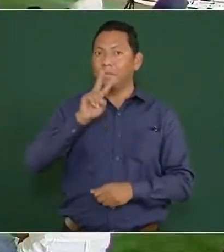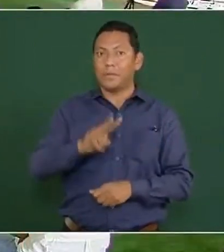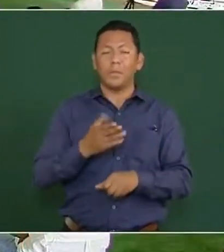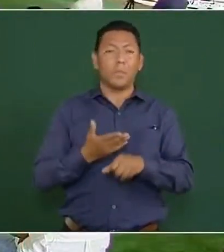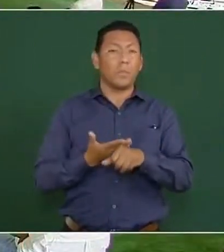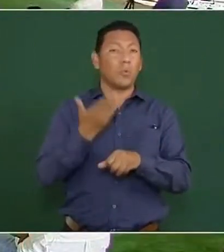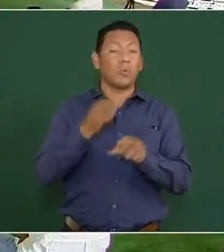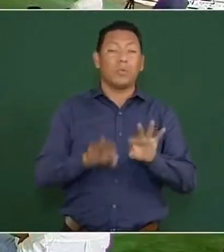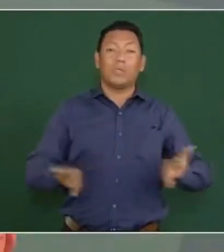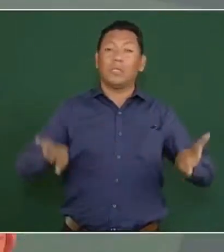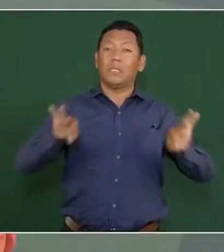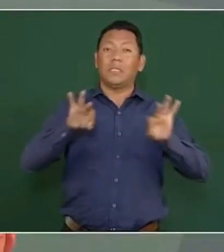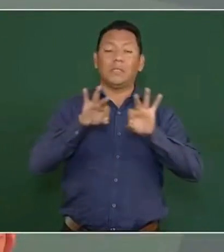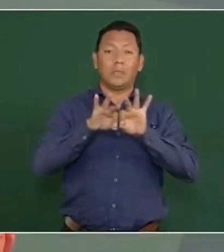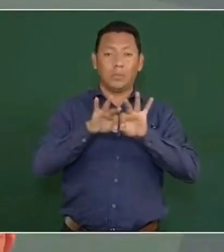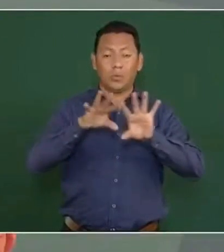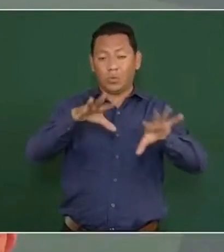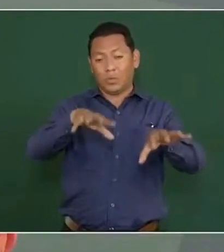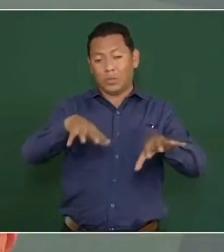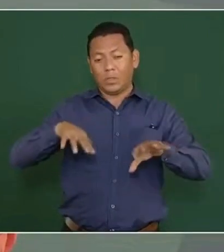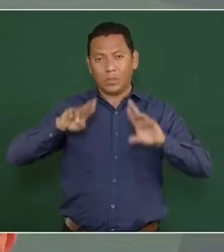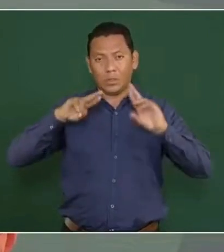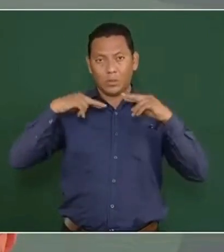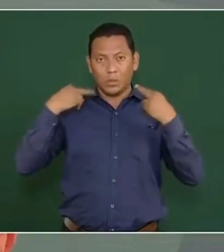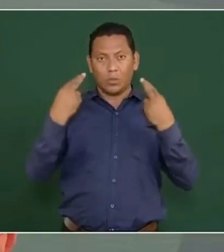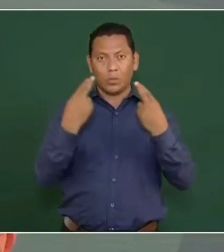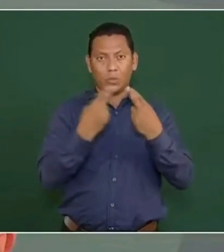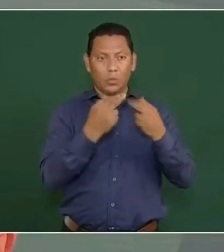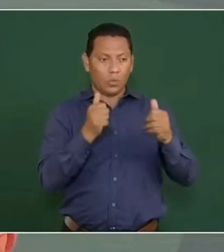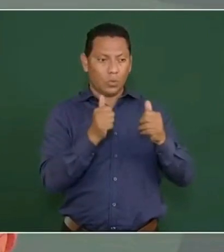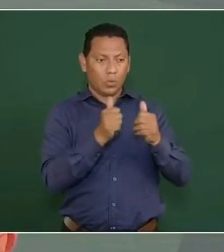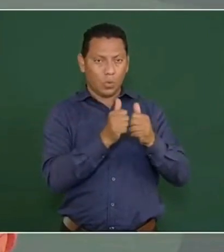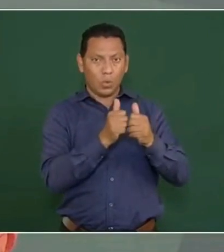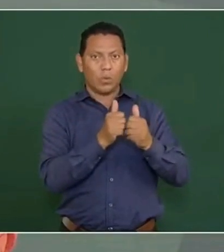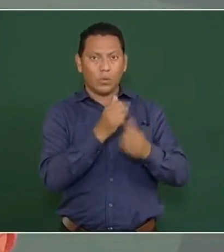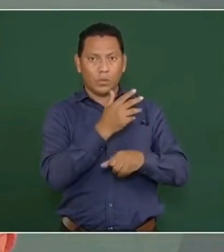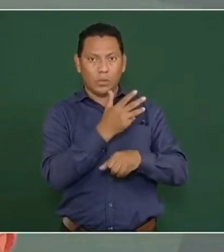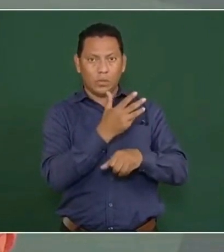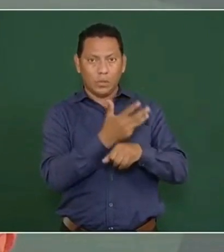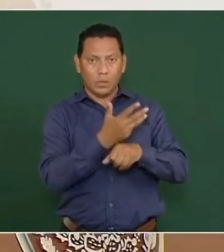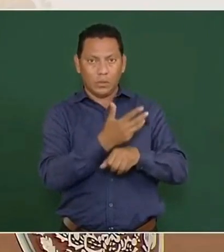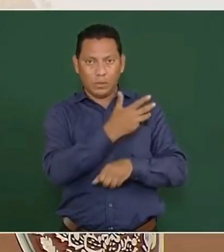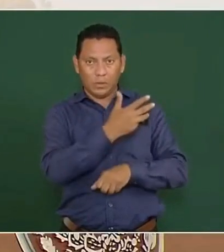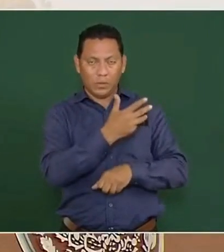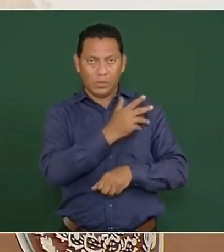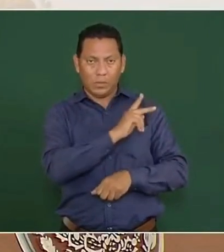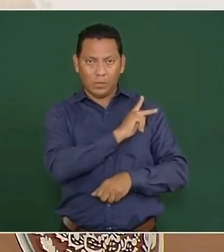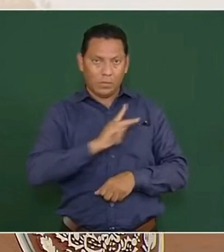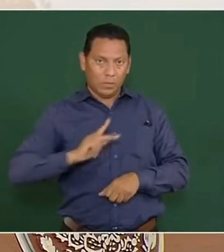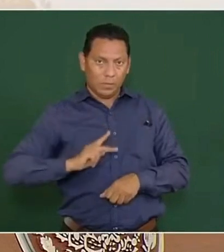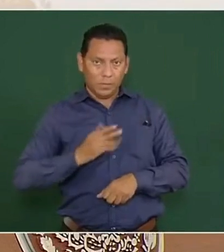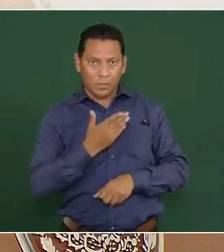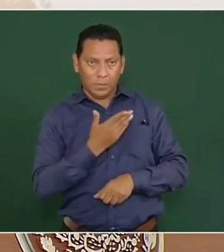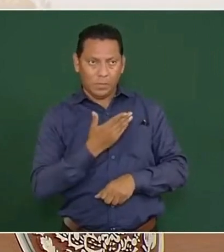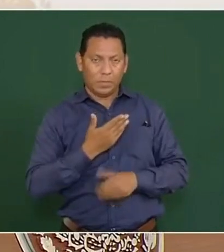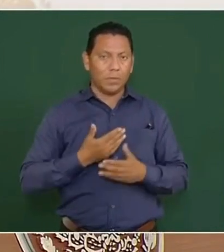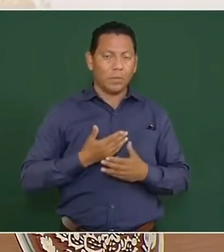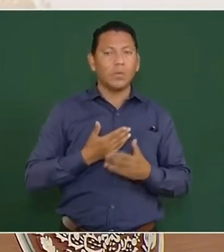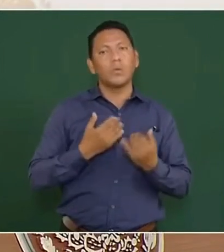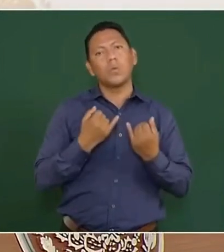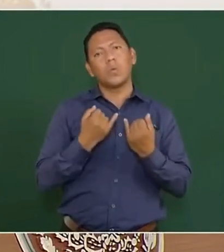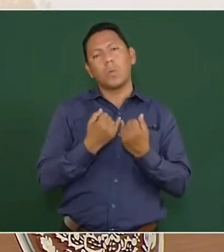importante. Primero es una reunión bilateral con el presidente Biden. Al día siguiente, si es una cumbre, ya los